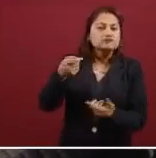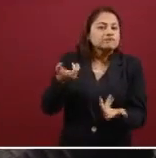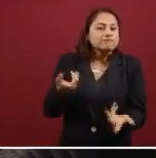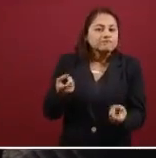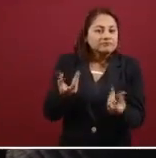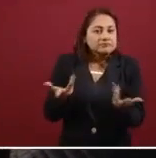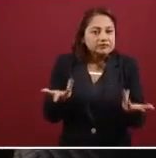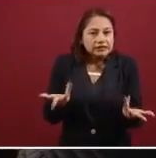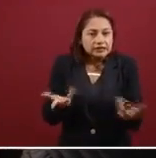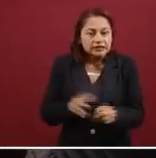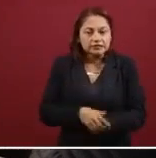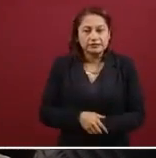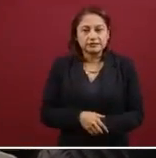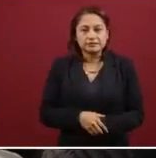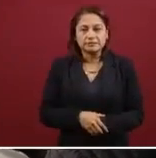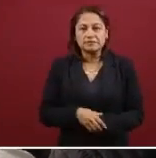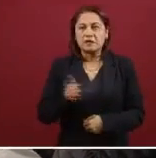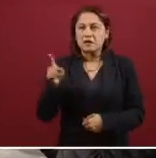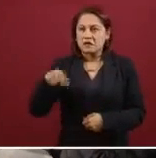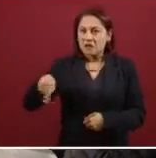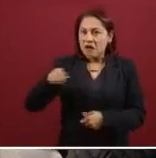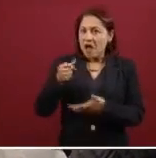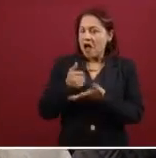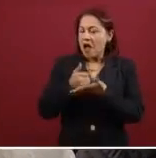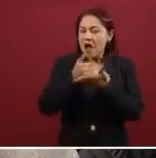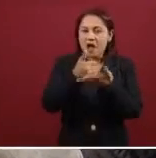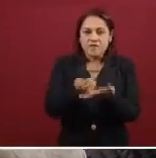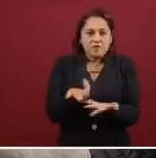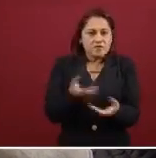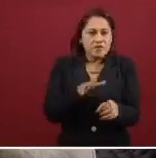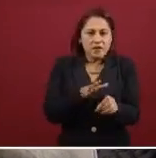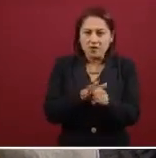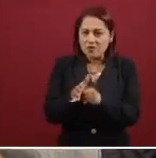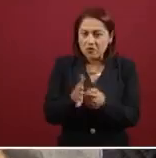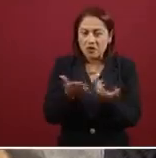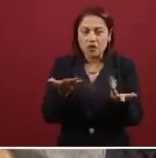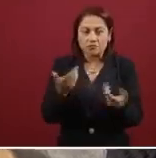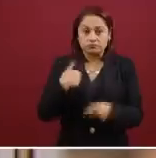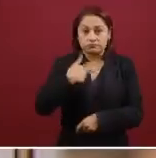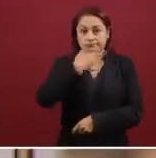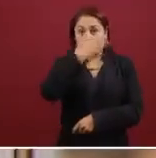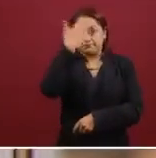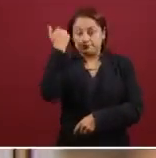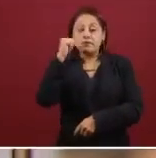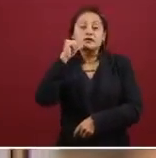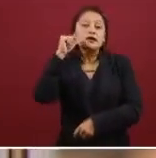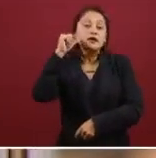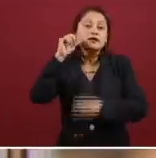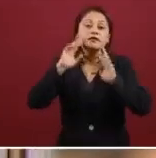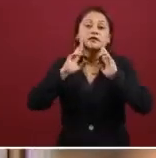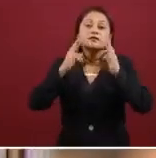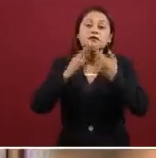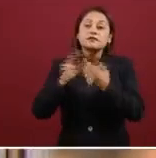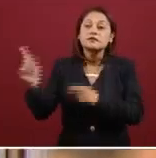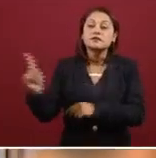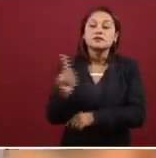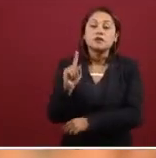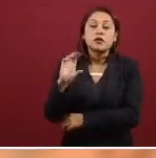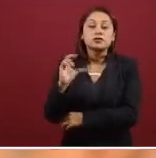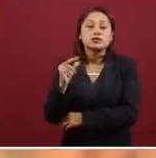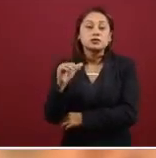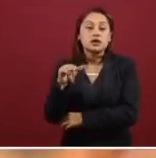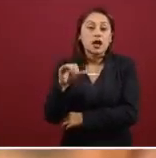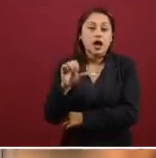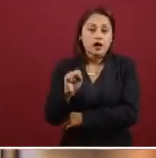aportaciones van a dar? ¿Qué ha propuesto? No sé si en esta reunión haya estado el señor Carlos Romero de Champs